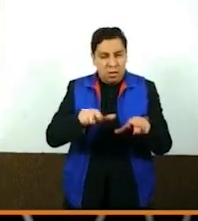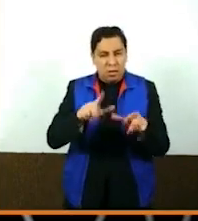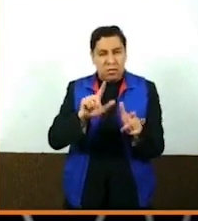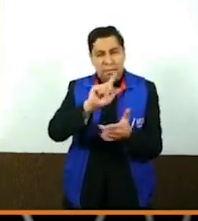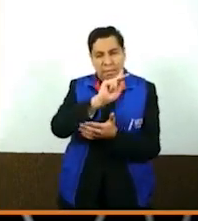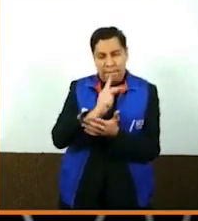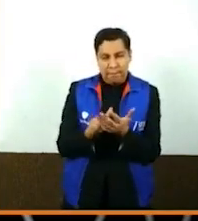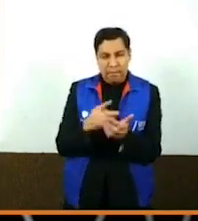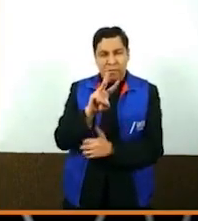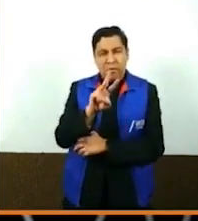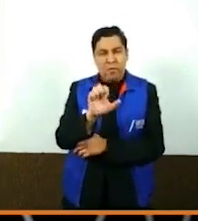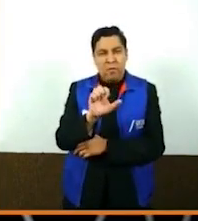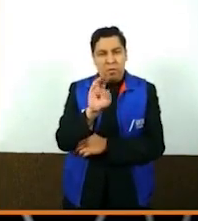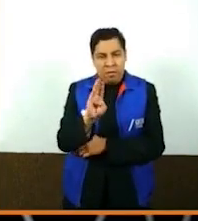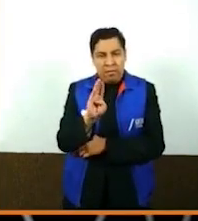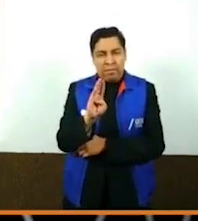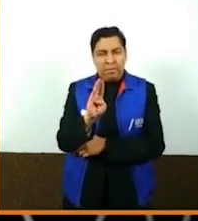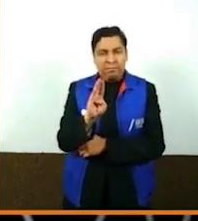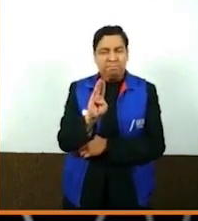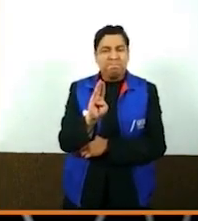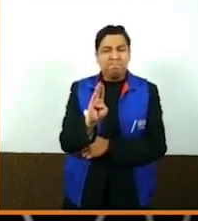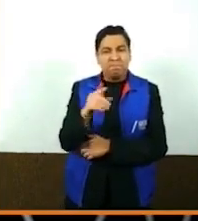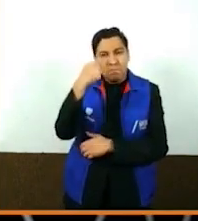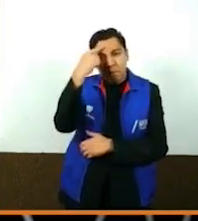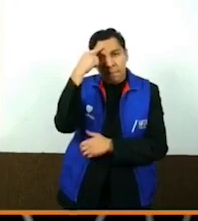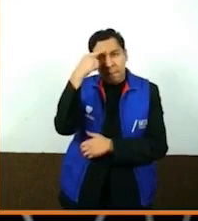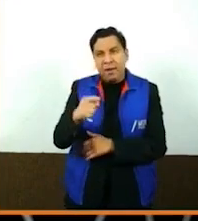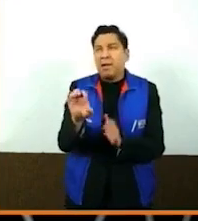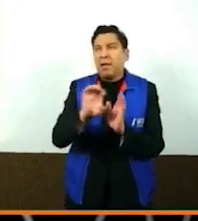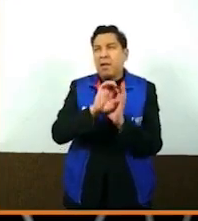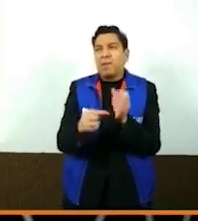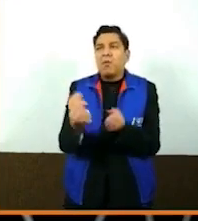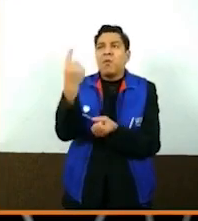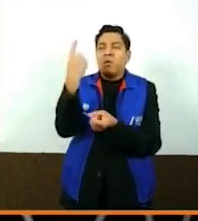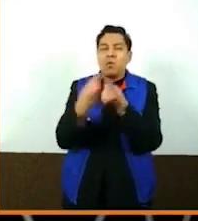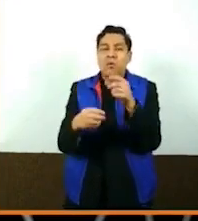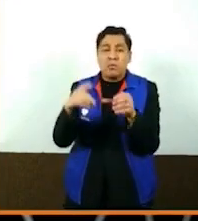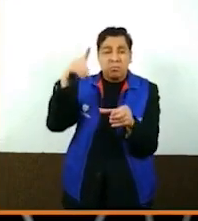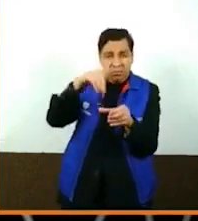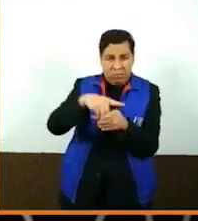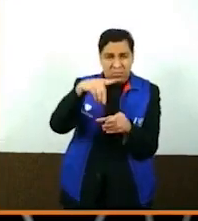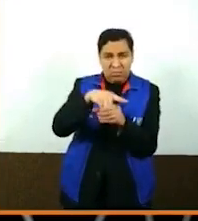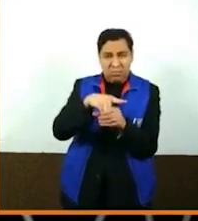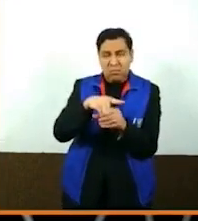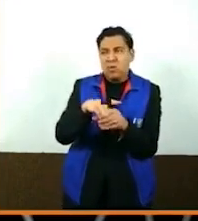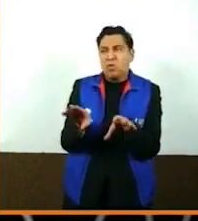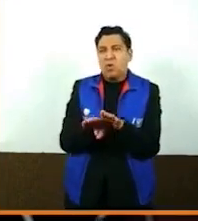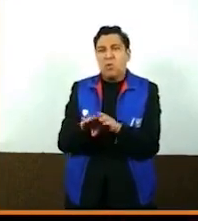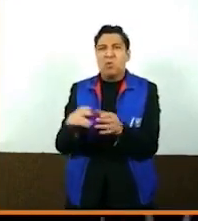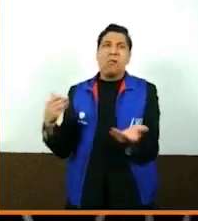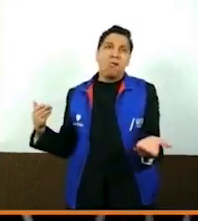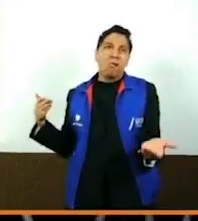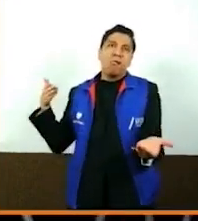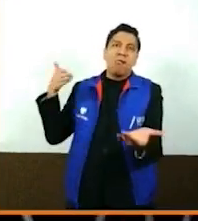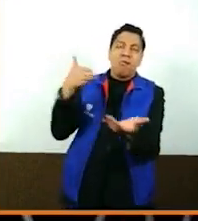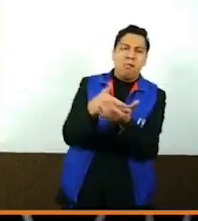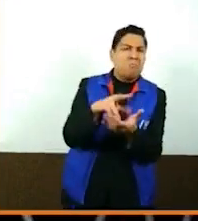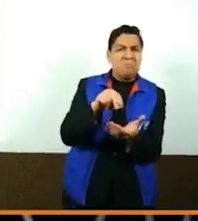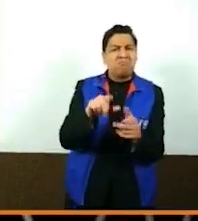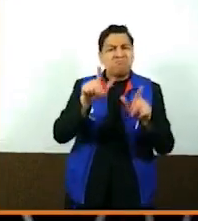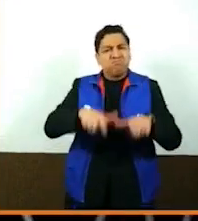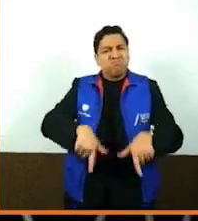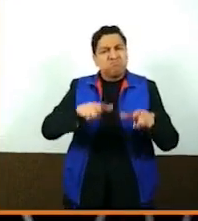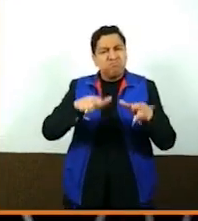sitios de los organismos, precisamente para que acepten donaciones a través de Internet. Y de esta forma, pues ellos puedan obtener